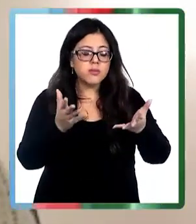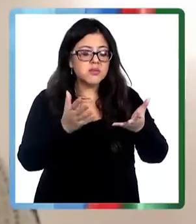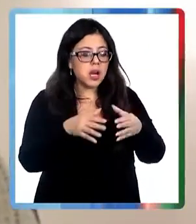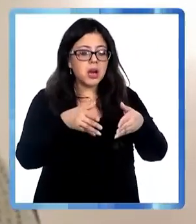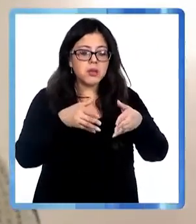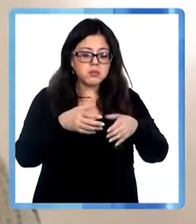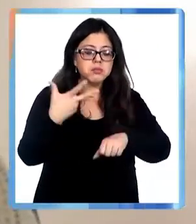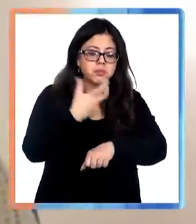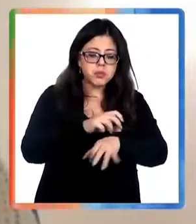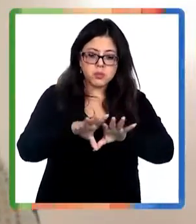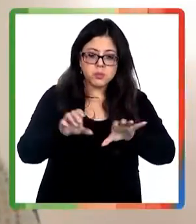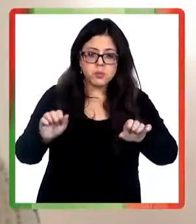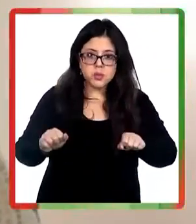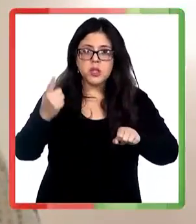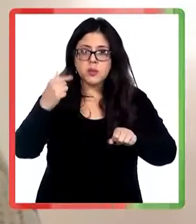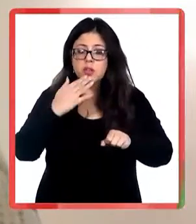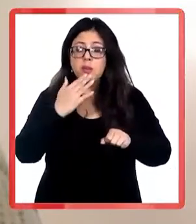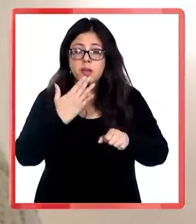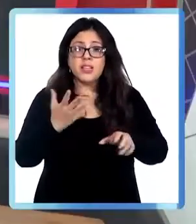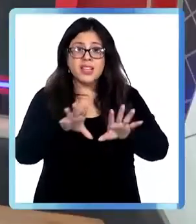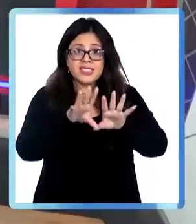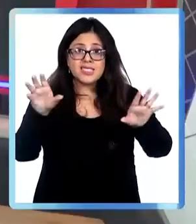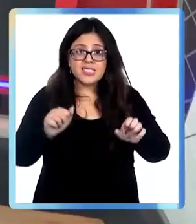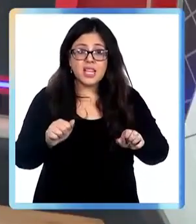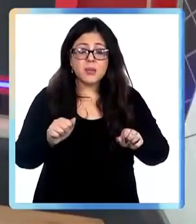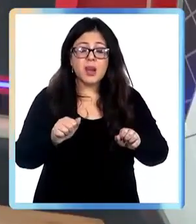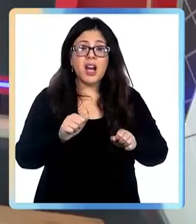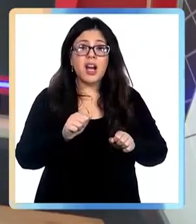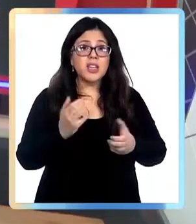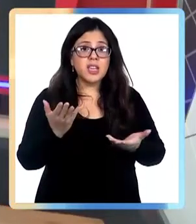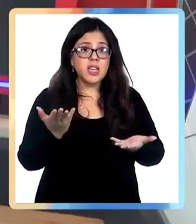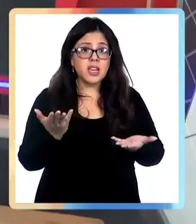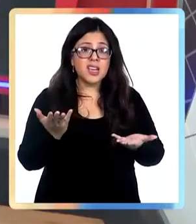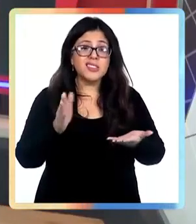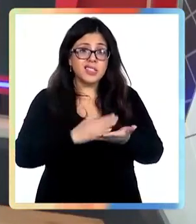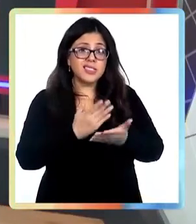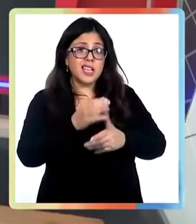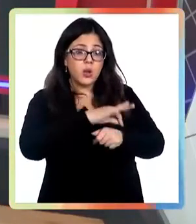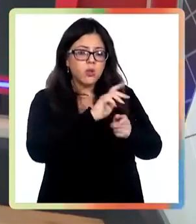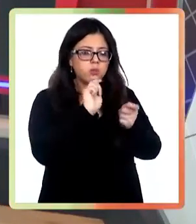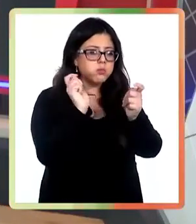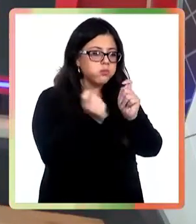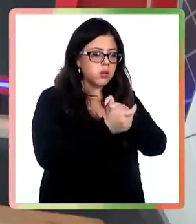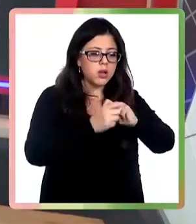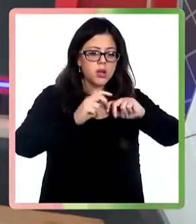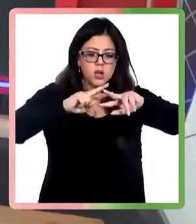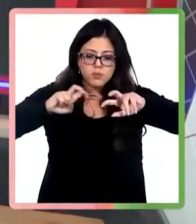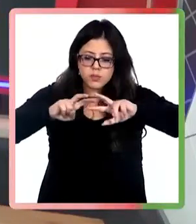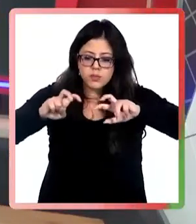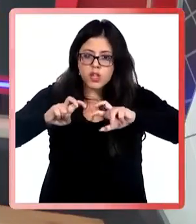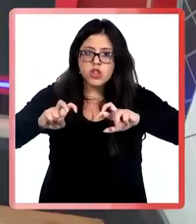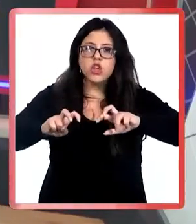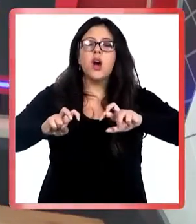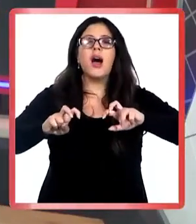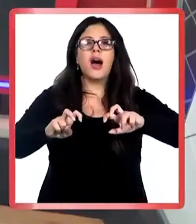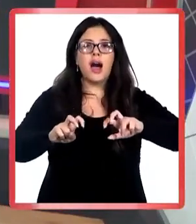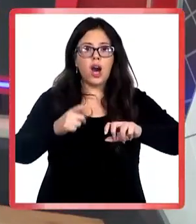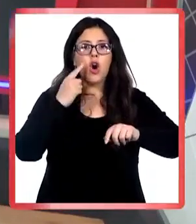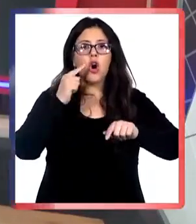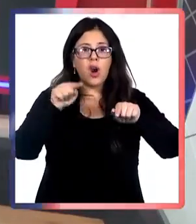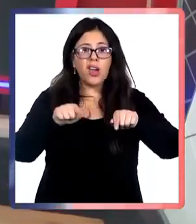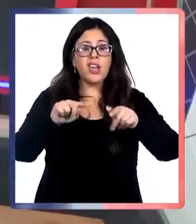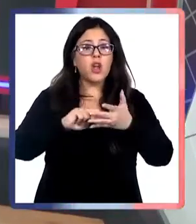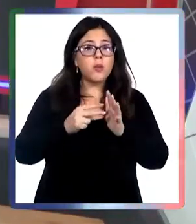actualización y la vacunación contra influenza actualmente se administra en cualquier trimestre del embarazo, justamente porque las complicaciones en